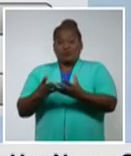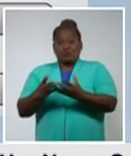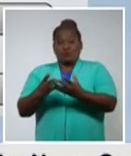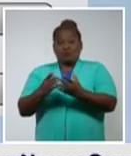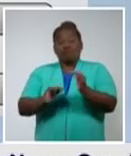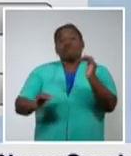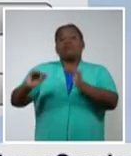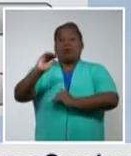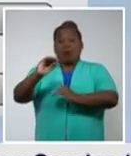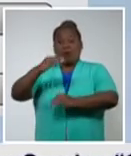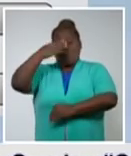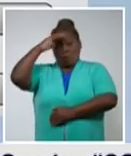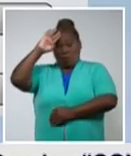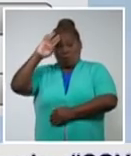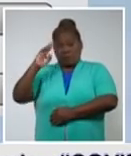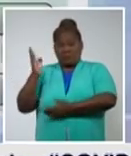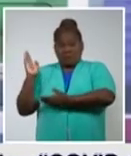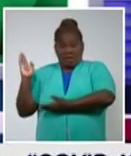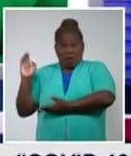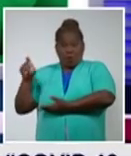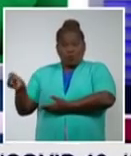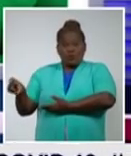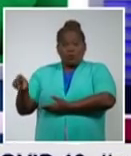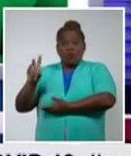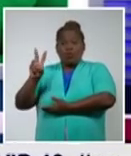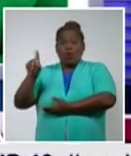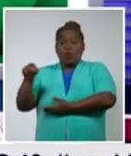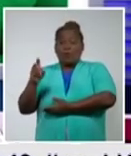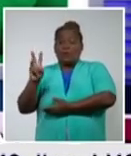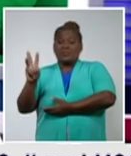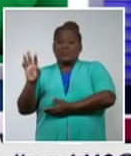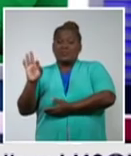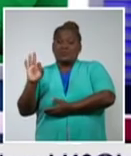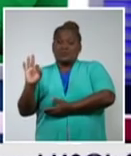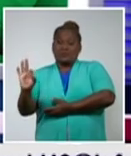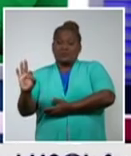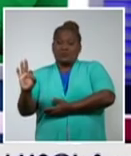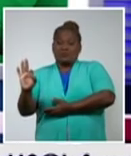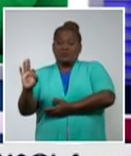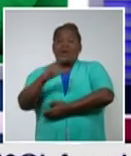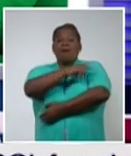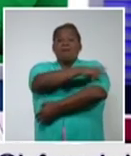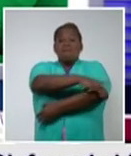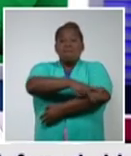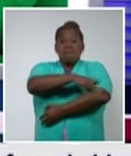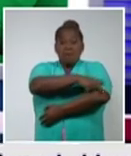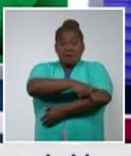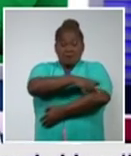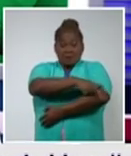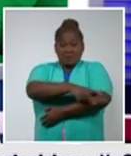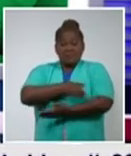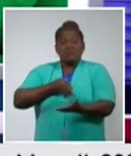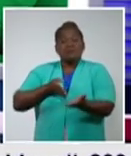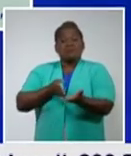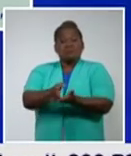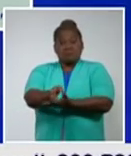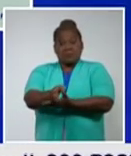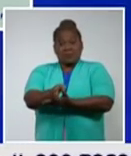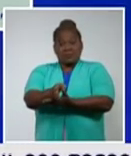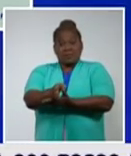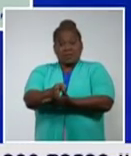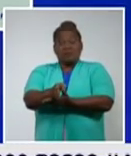un 2,38%. Los países que se mantienen con el mayor número de